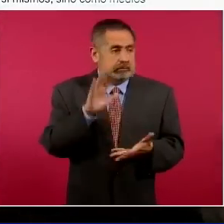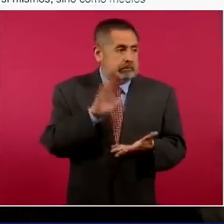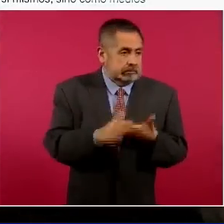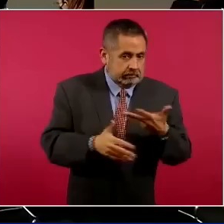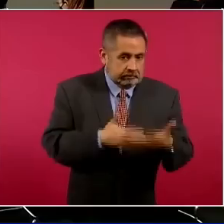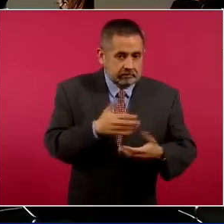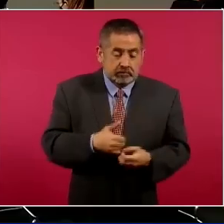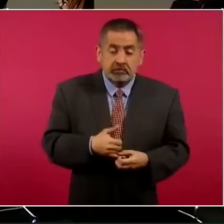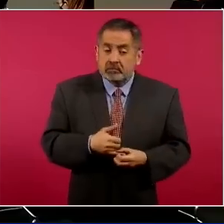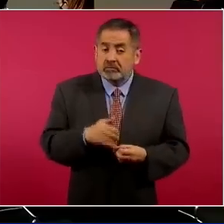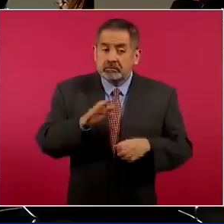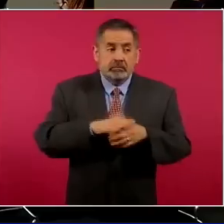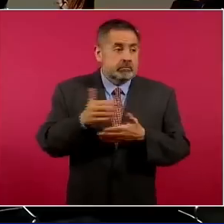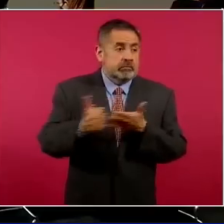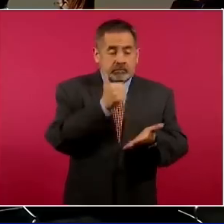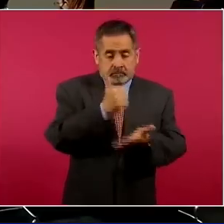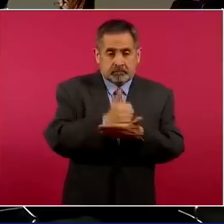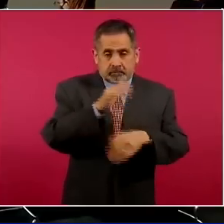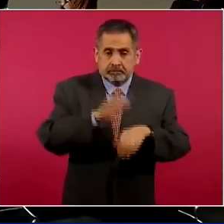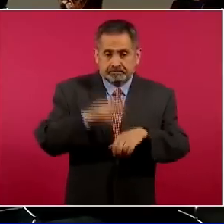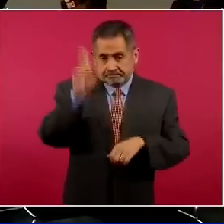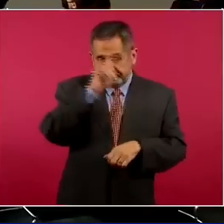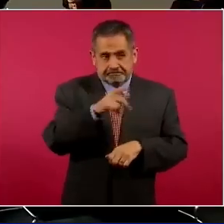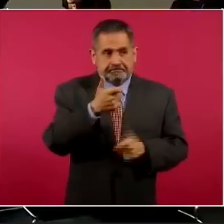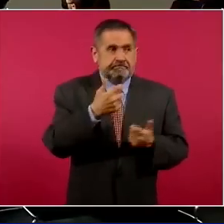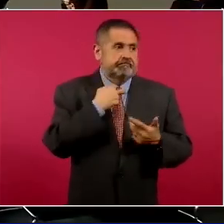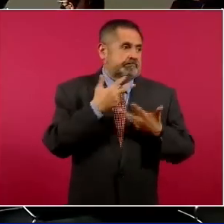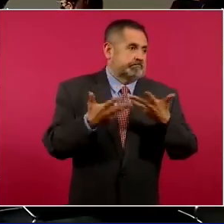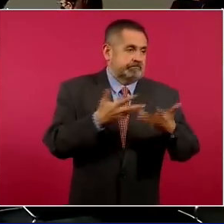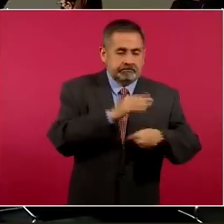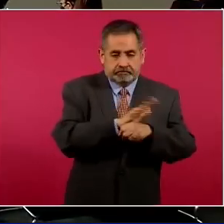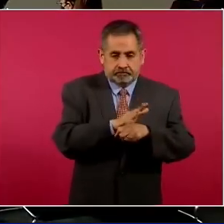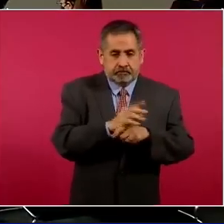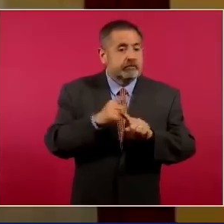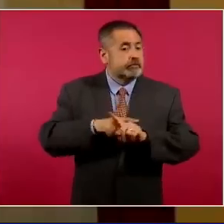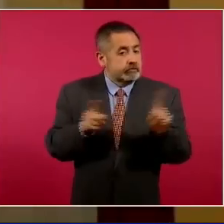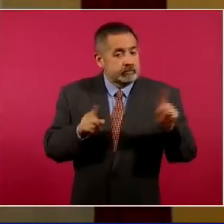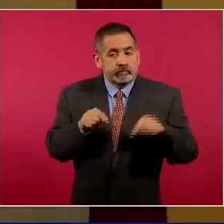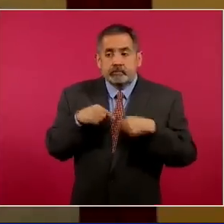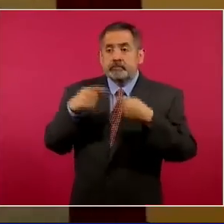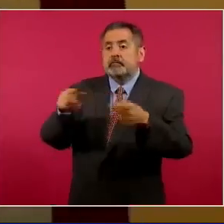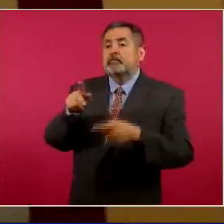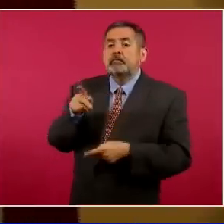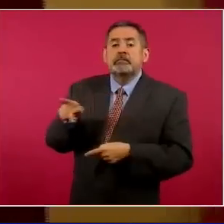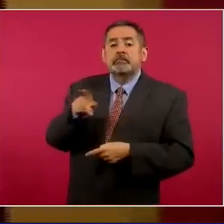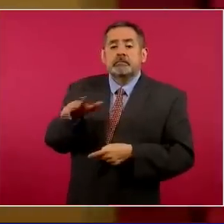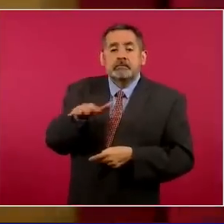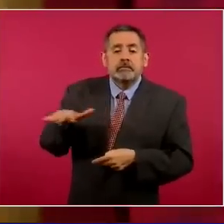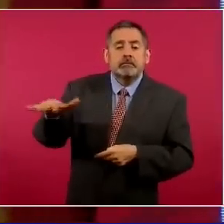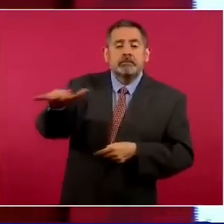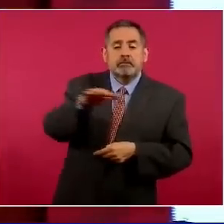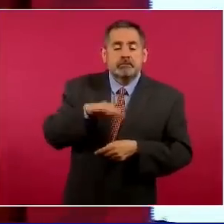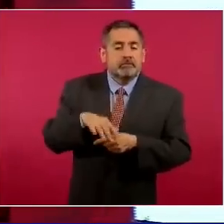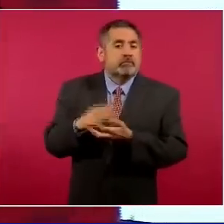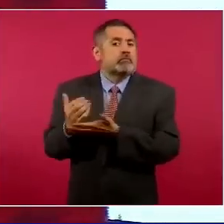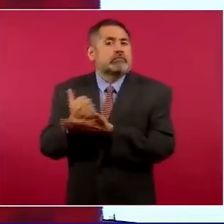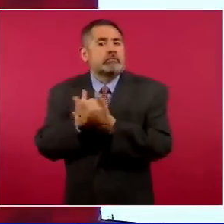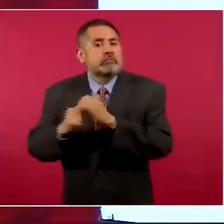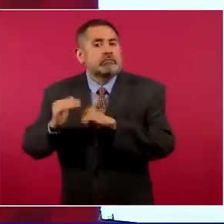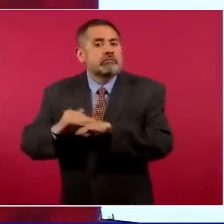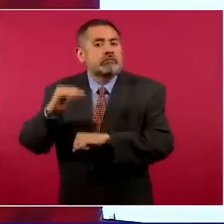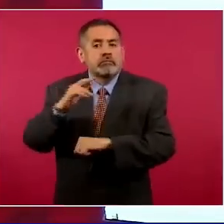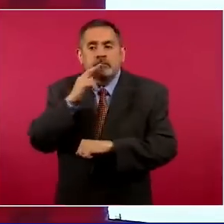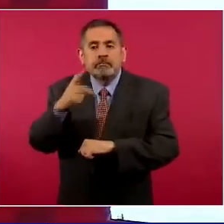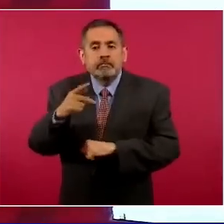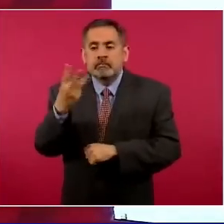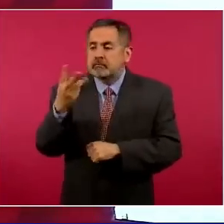que es donde pegó más. En el ámbito rural se registró un incremento del